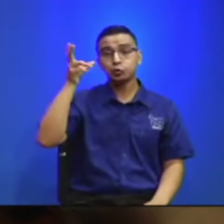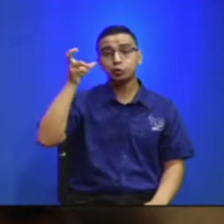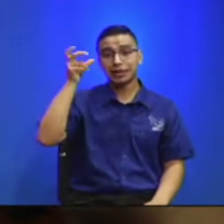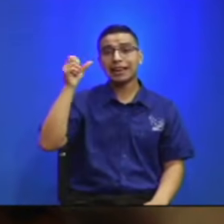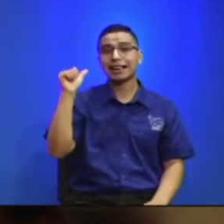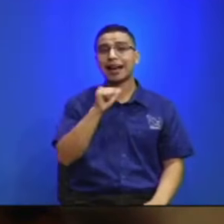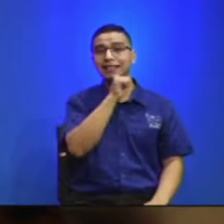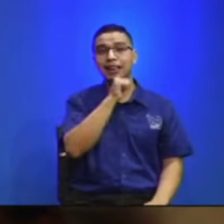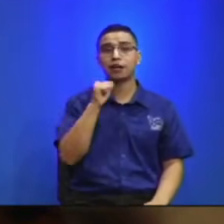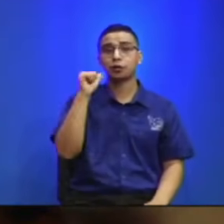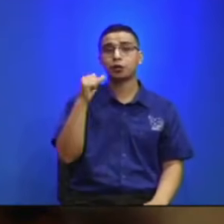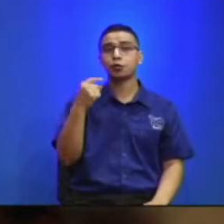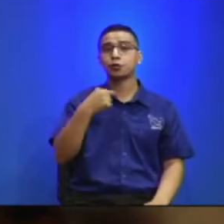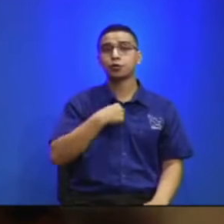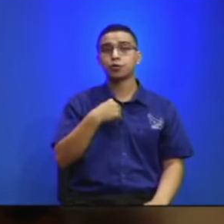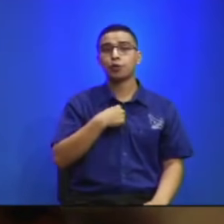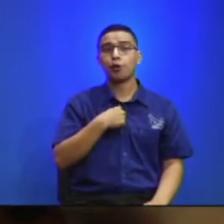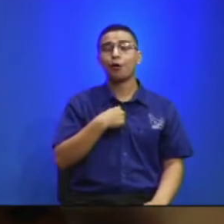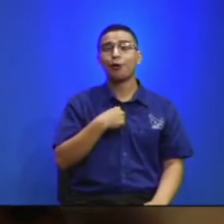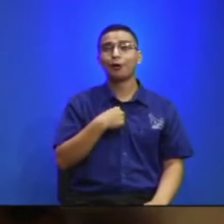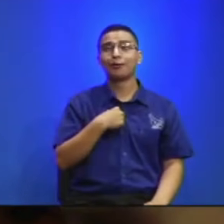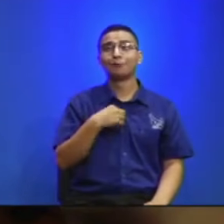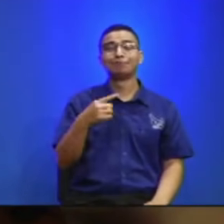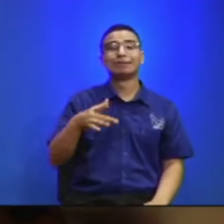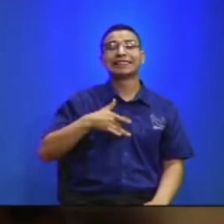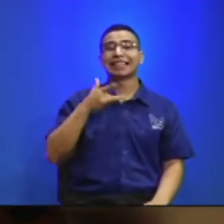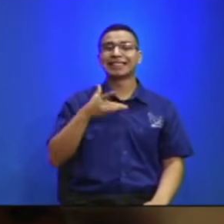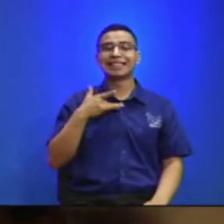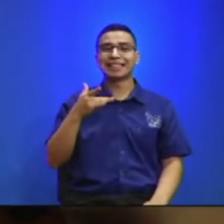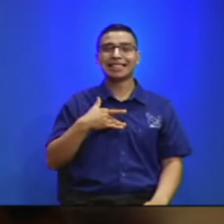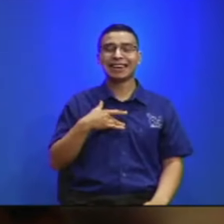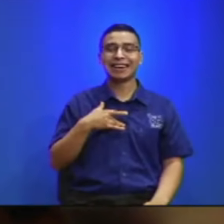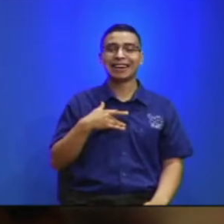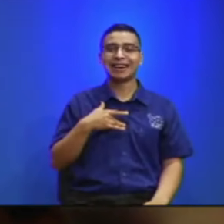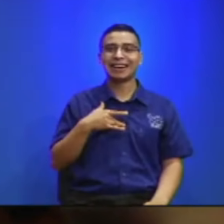se me hizo una más agua está en el pescuezo